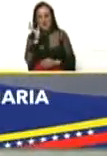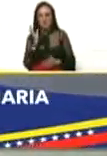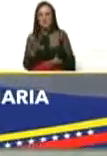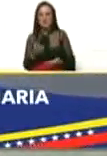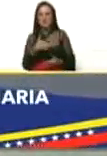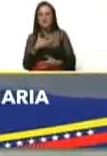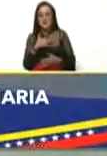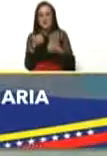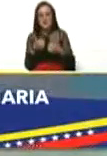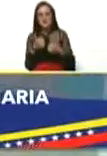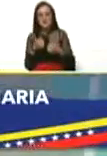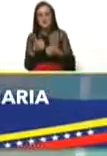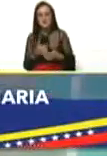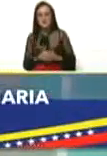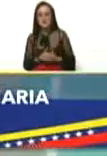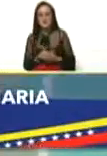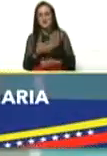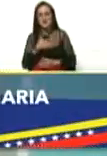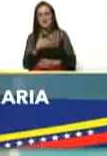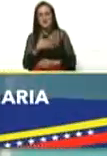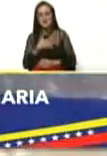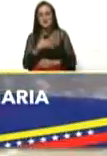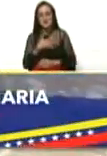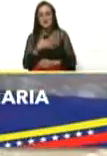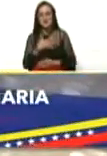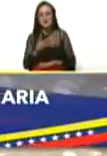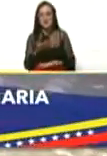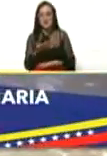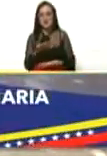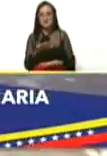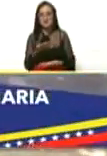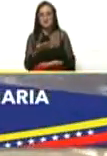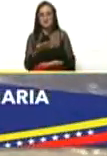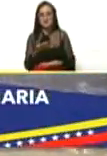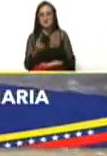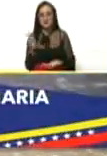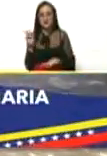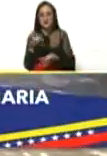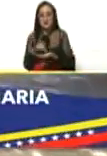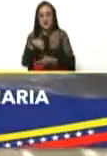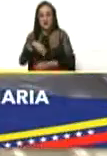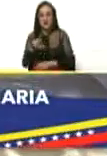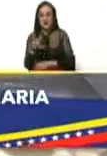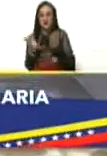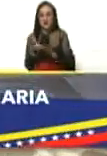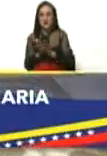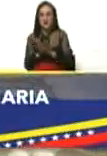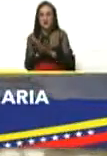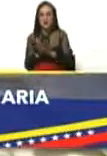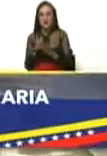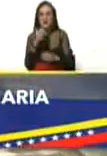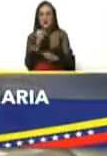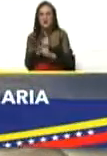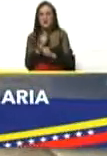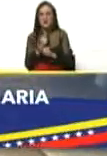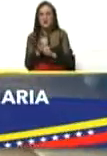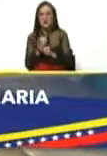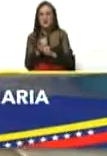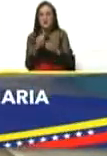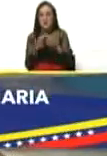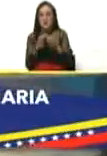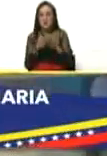se sientan bien, que se sientan con ganas de venir a la escuela. De modo que este trabajo que están haciendo las